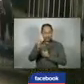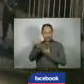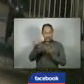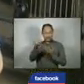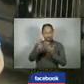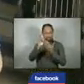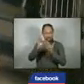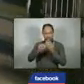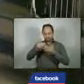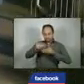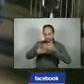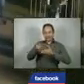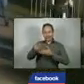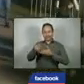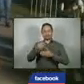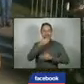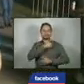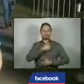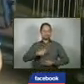departamento de Morazán.